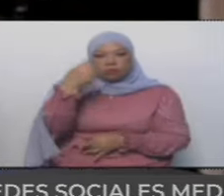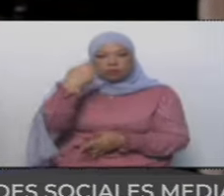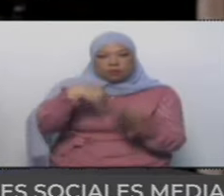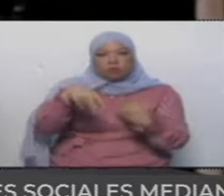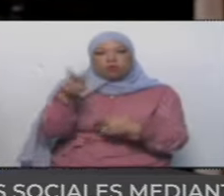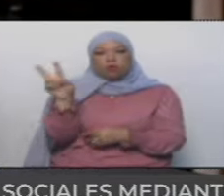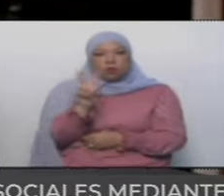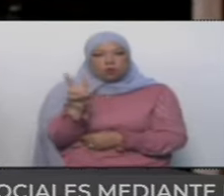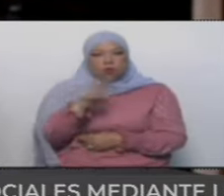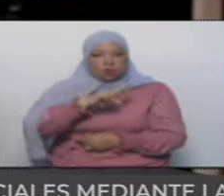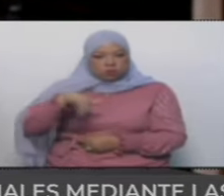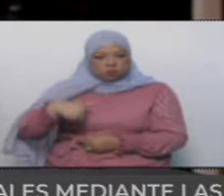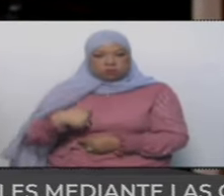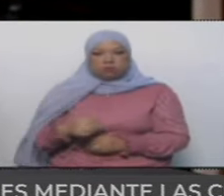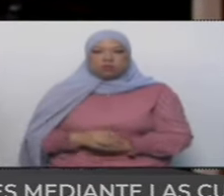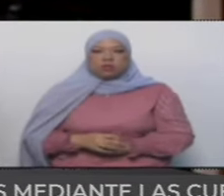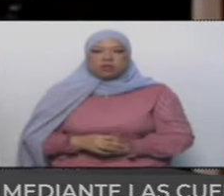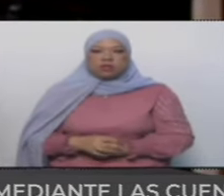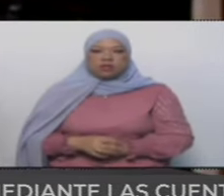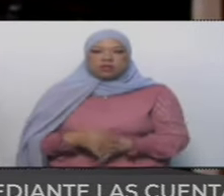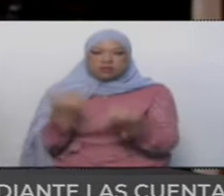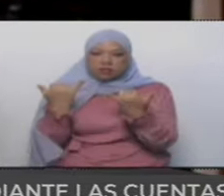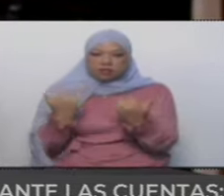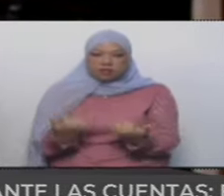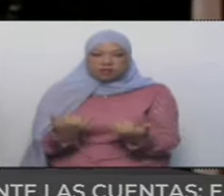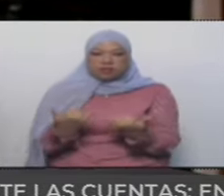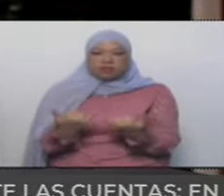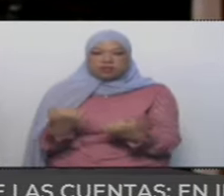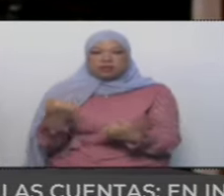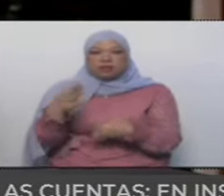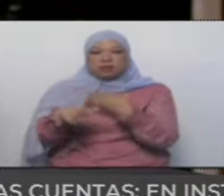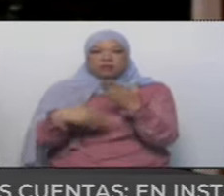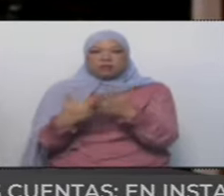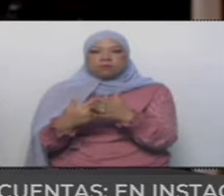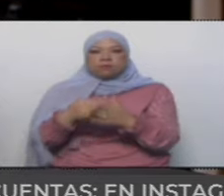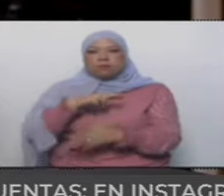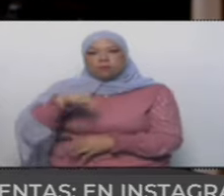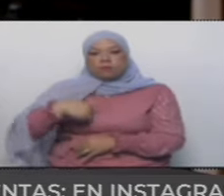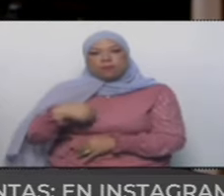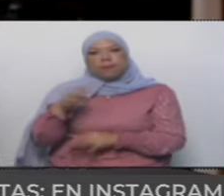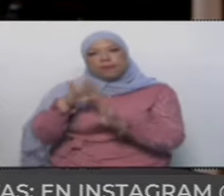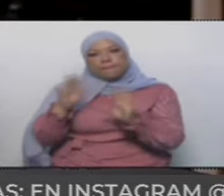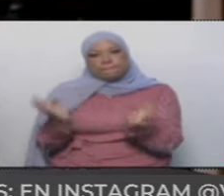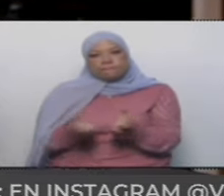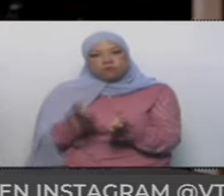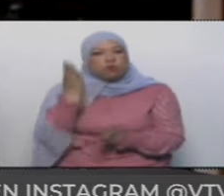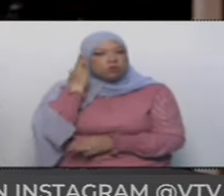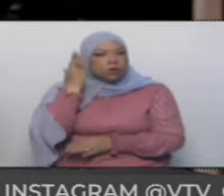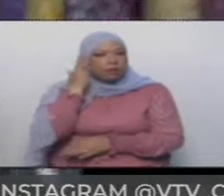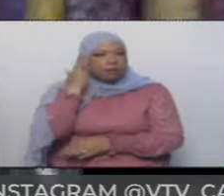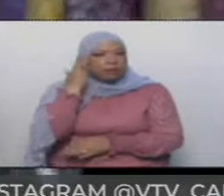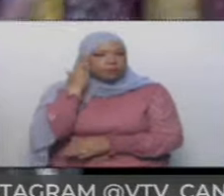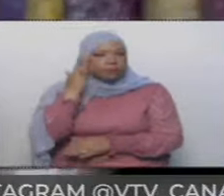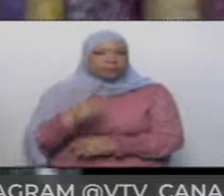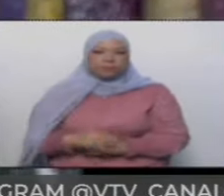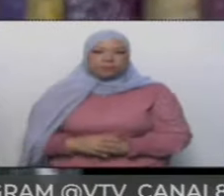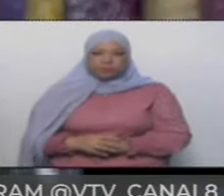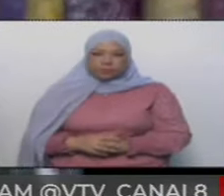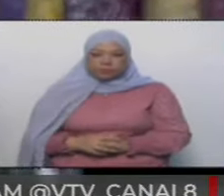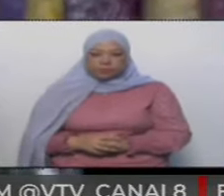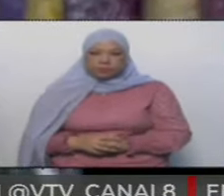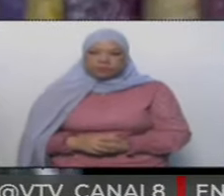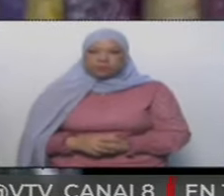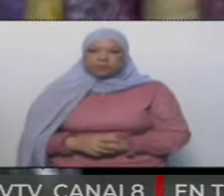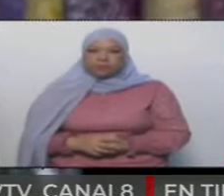Venezuela, somos nosotros. Y ya las inversionistas, los inversionistas del mundo lo saben. Presidente, hablando de